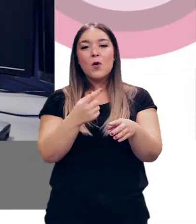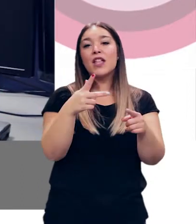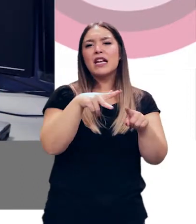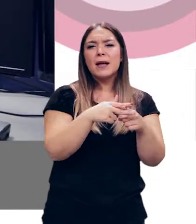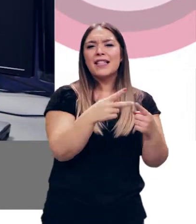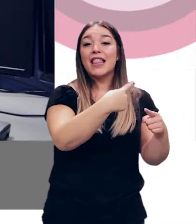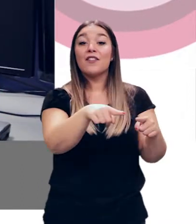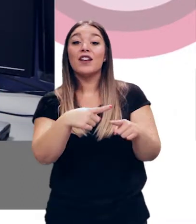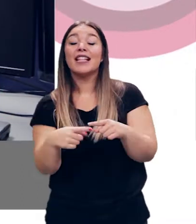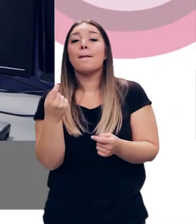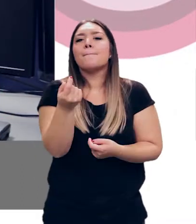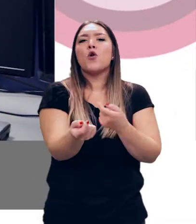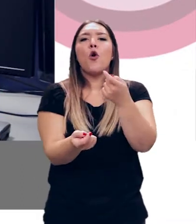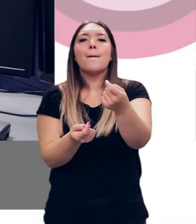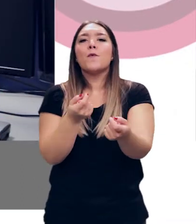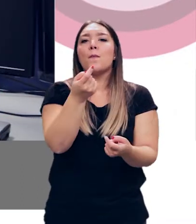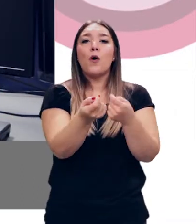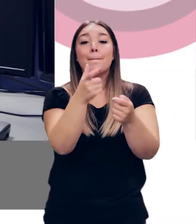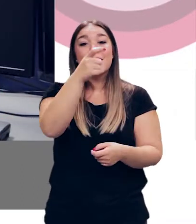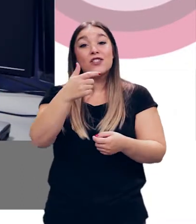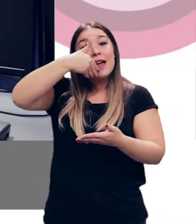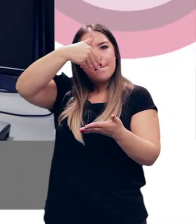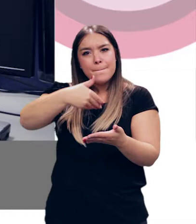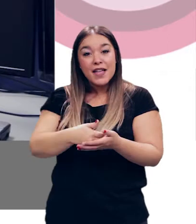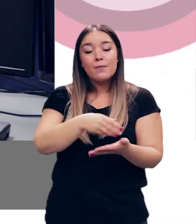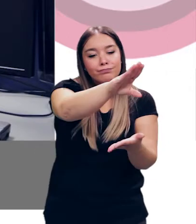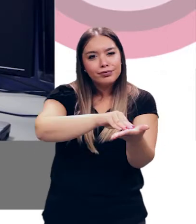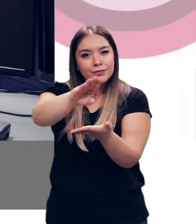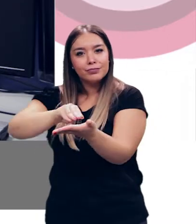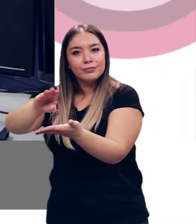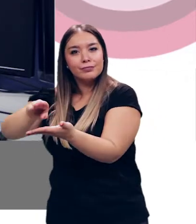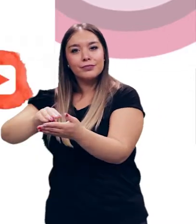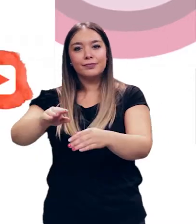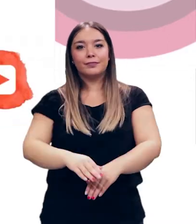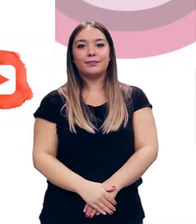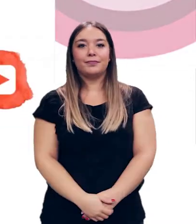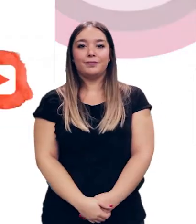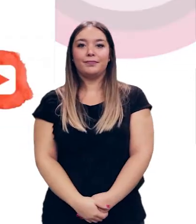instrumental que iremos adquiriendo según la demanda de la propia comunidad que acuda al Makerspace.